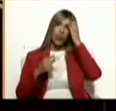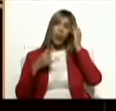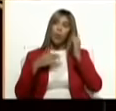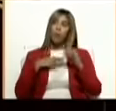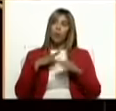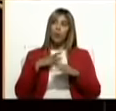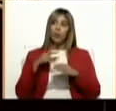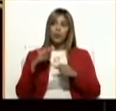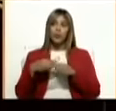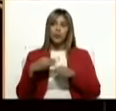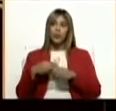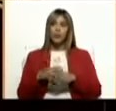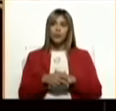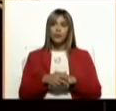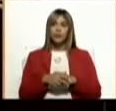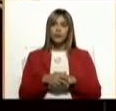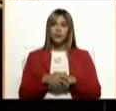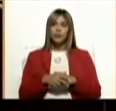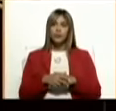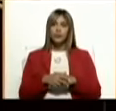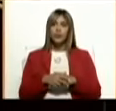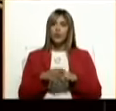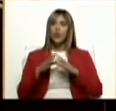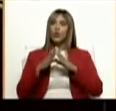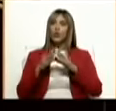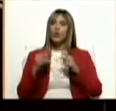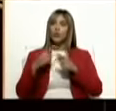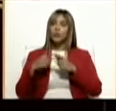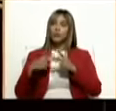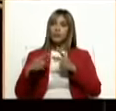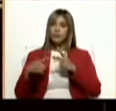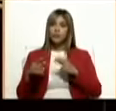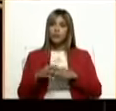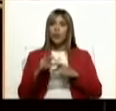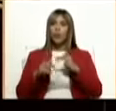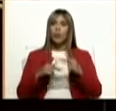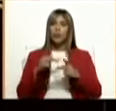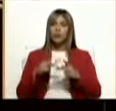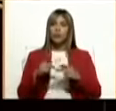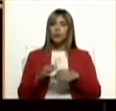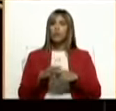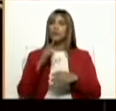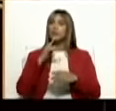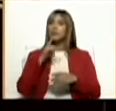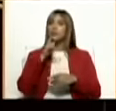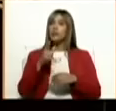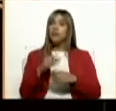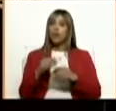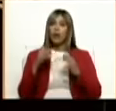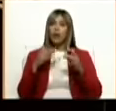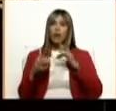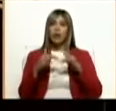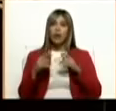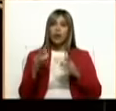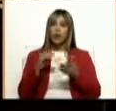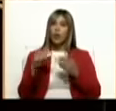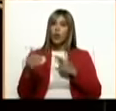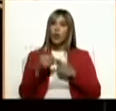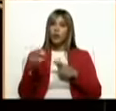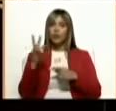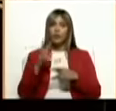petrolera, la ExxonMobil, y en todo este proceso y expediente macabro de guerra multiforme contra